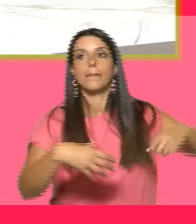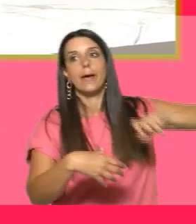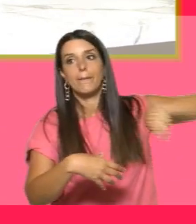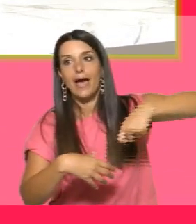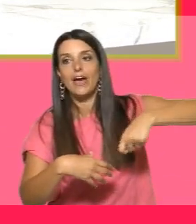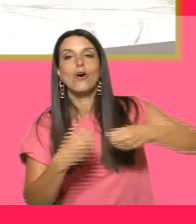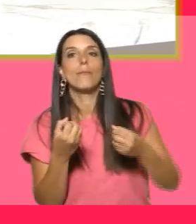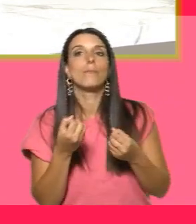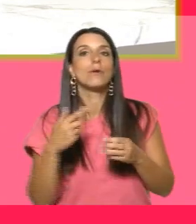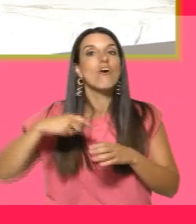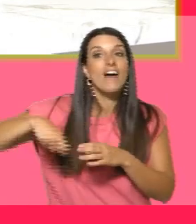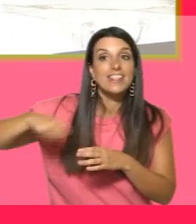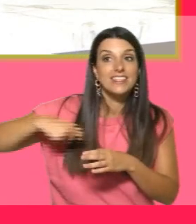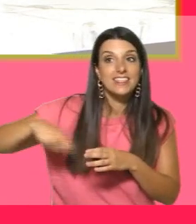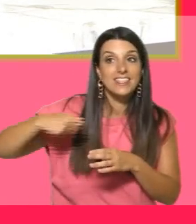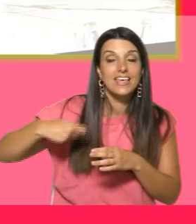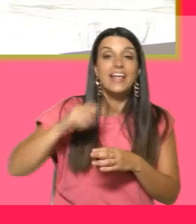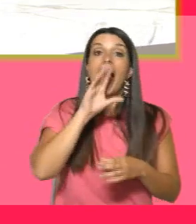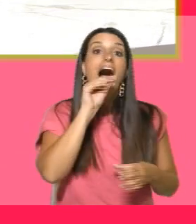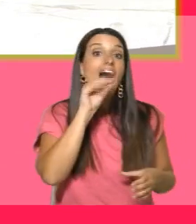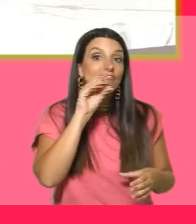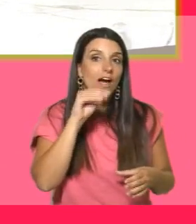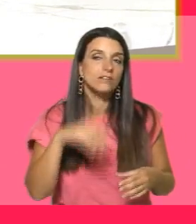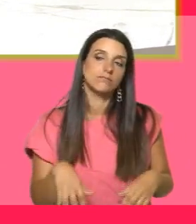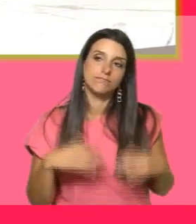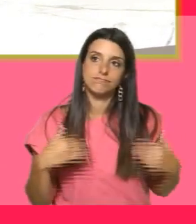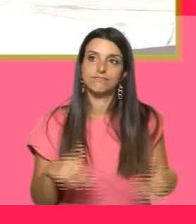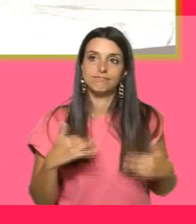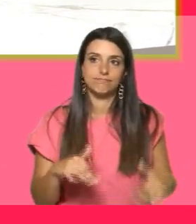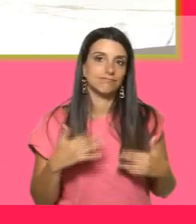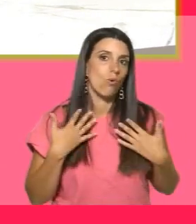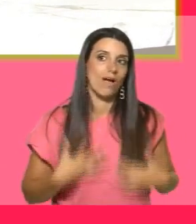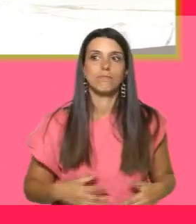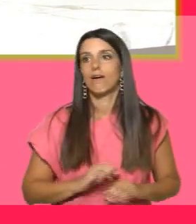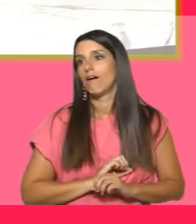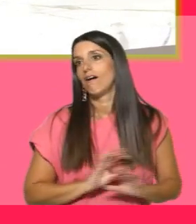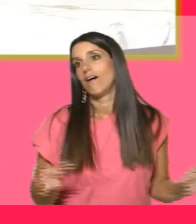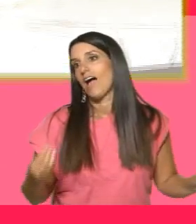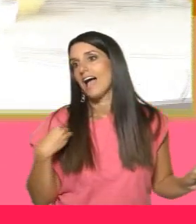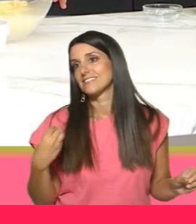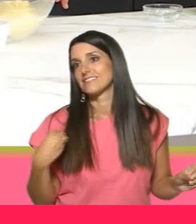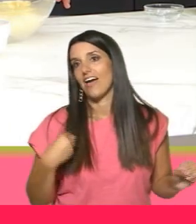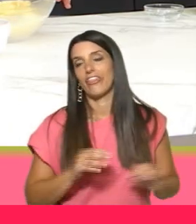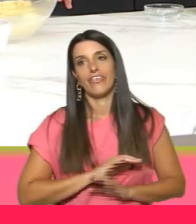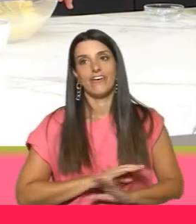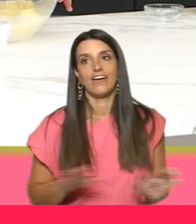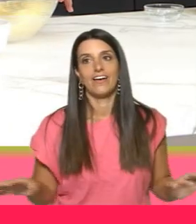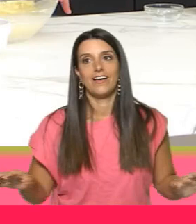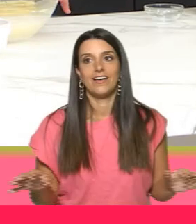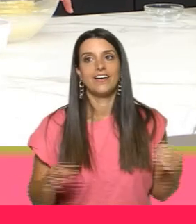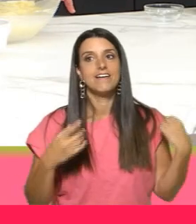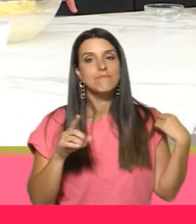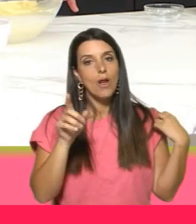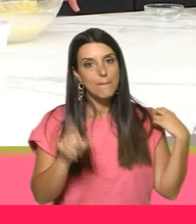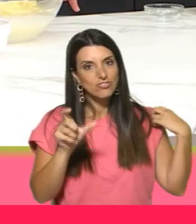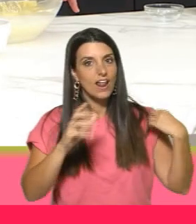porque encima si estás batiendo y tenés que hablar, la actitud física es se nota. Decís, ahí claro. Esta muchacha ya no da para más. Pero la